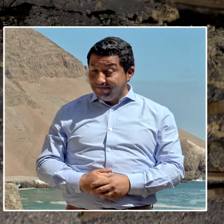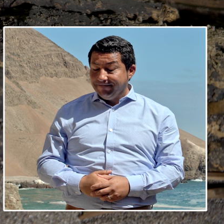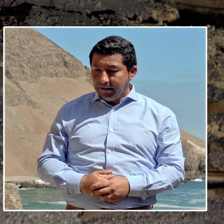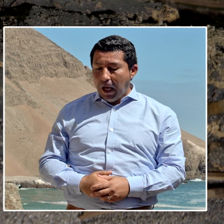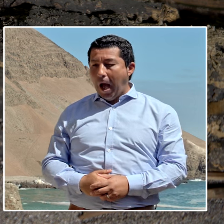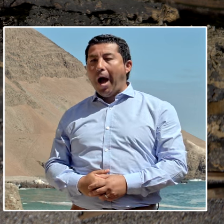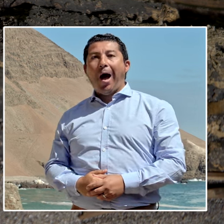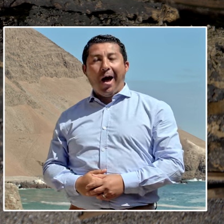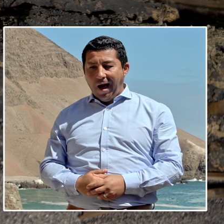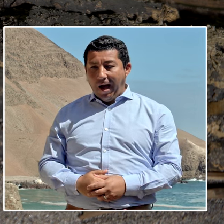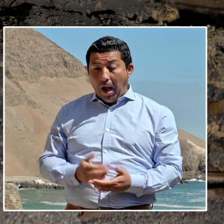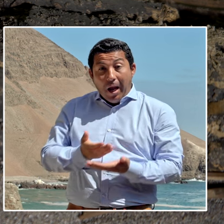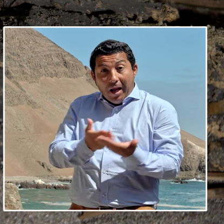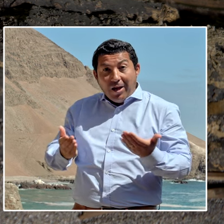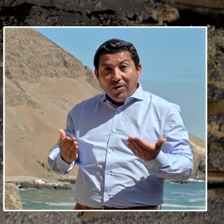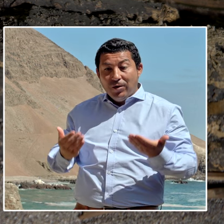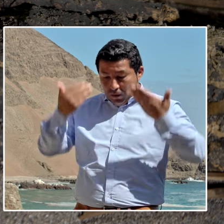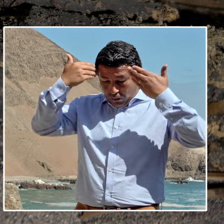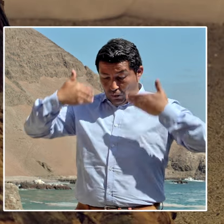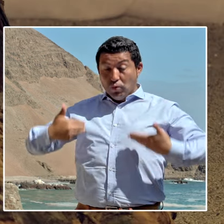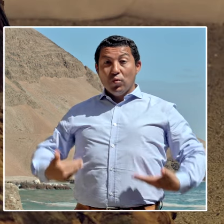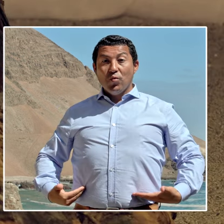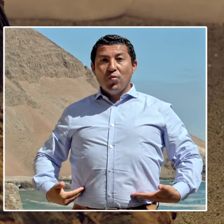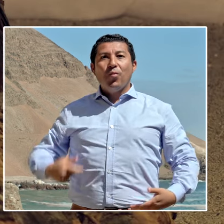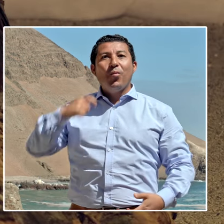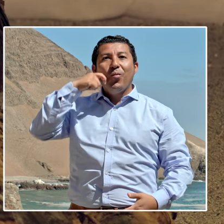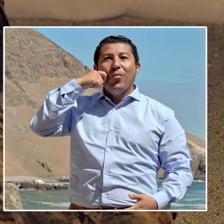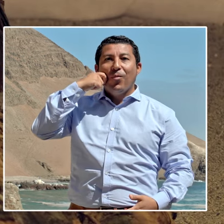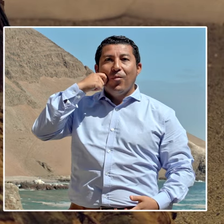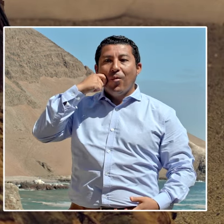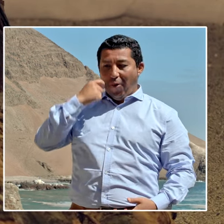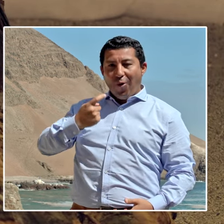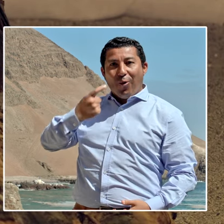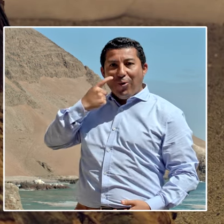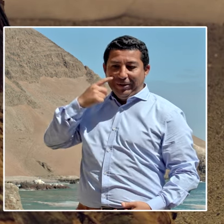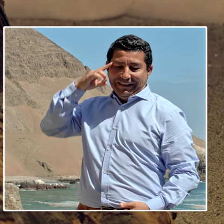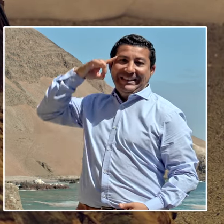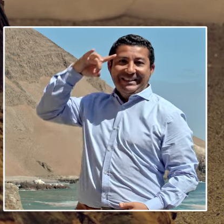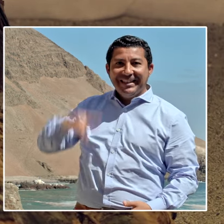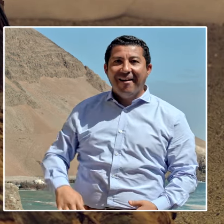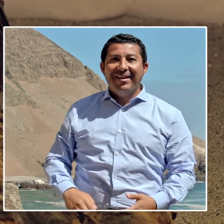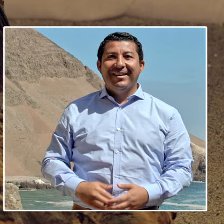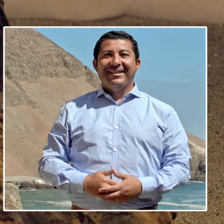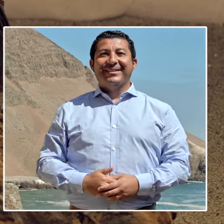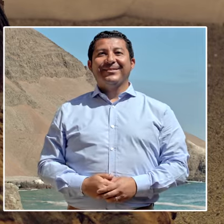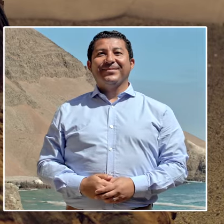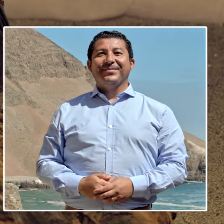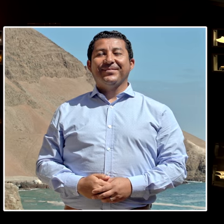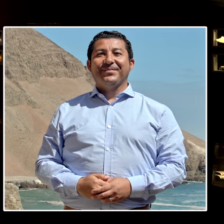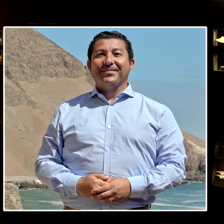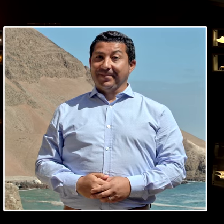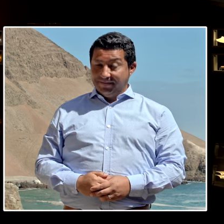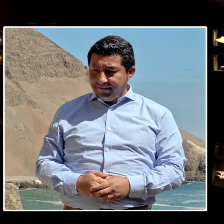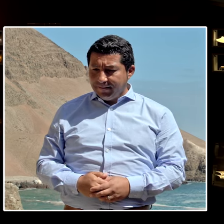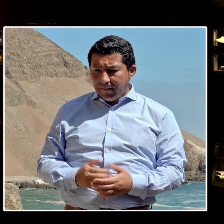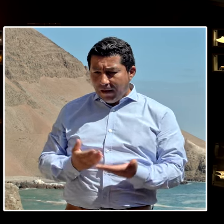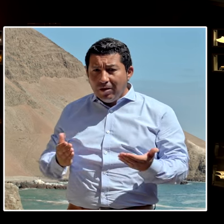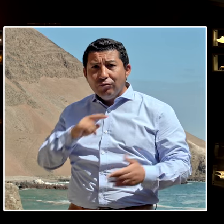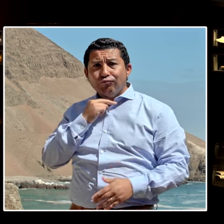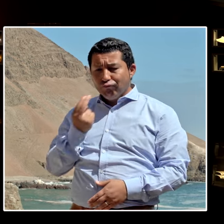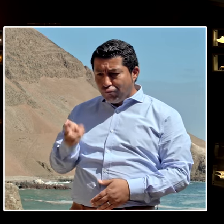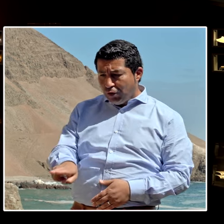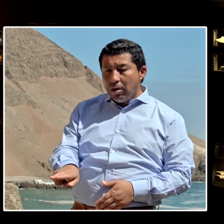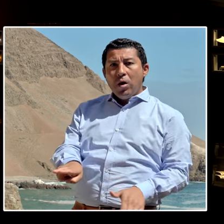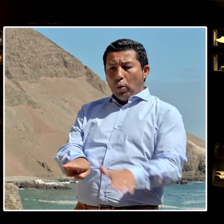lo que también demuestra que alcanzaron un profundo conocimiento en anatomía humana la razón